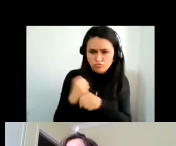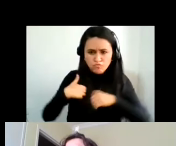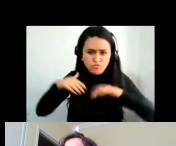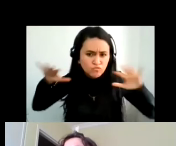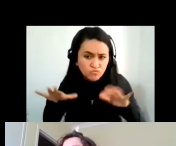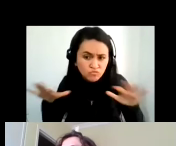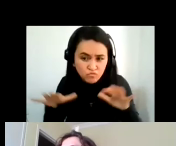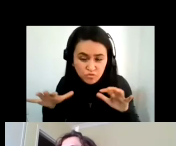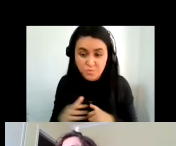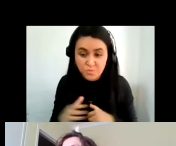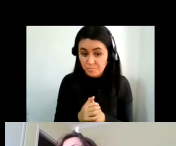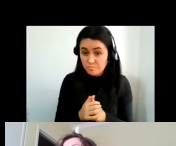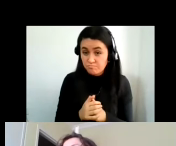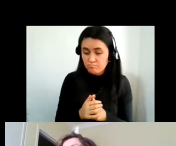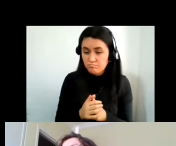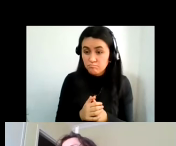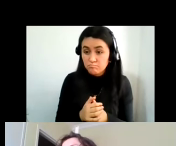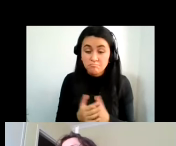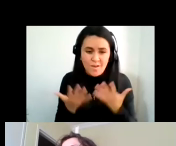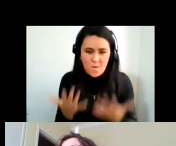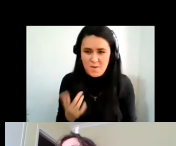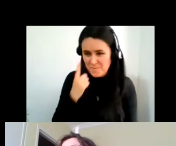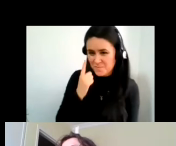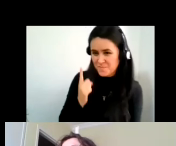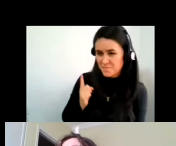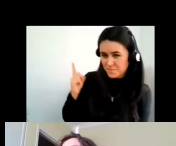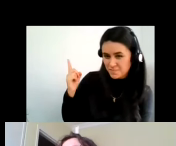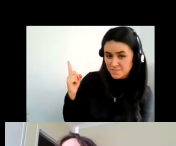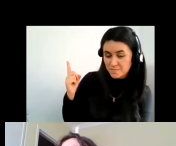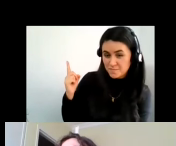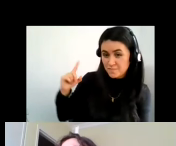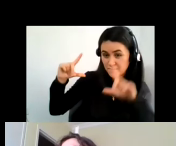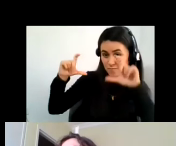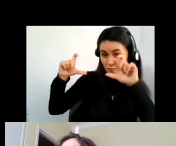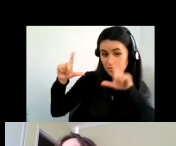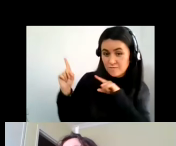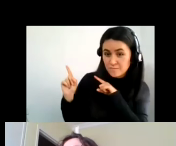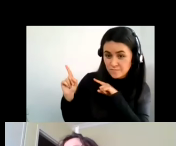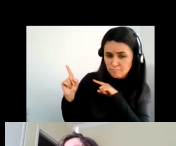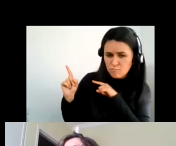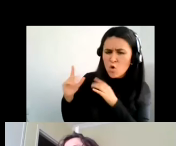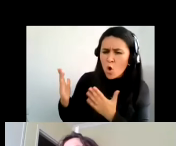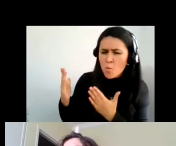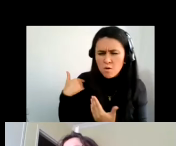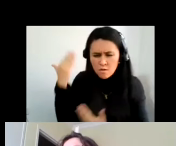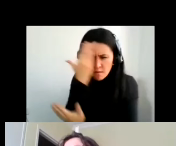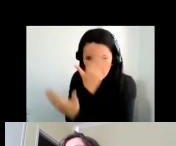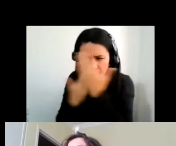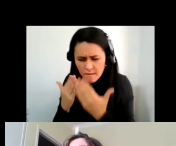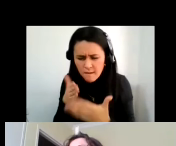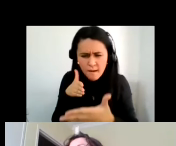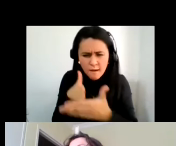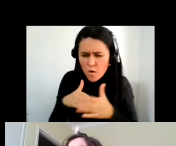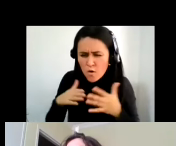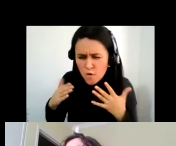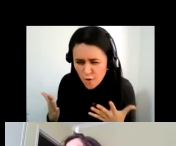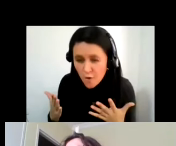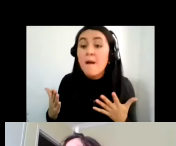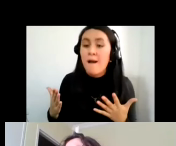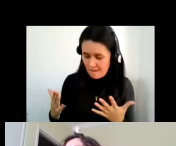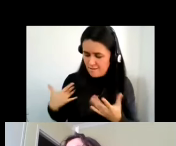dar una imagen como ejemplo de cómo utilizamos estas evaluaciones de barreras y el marco